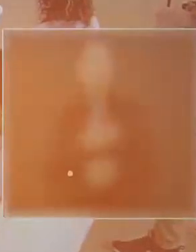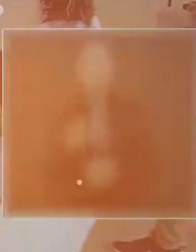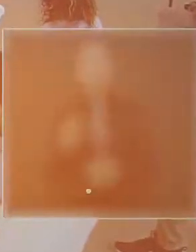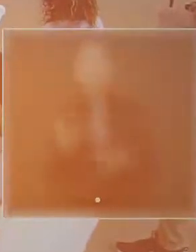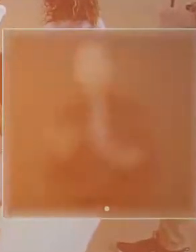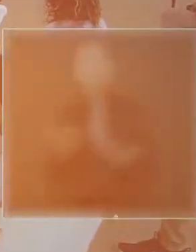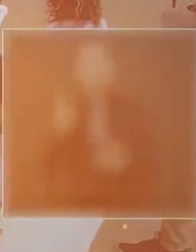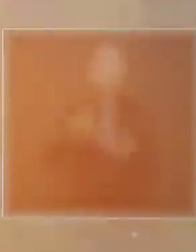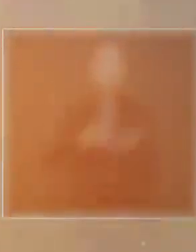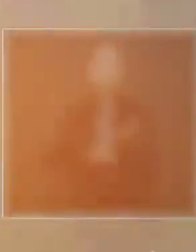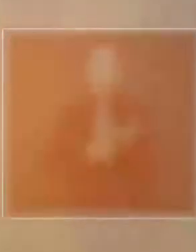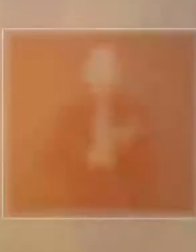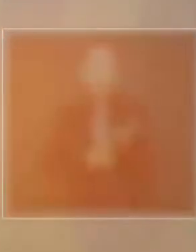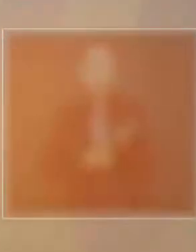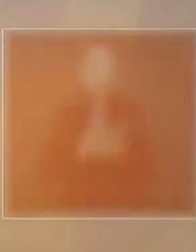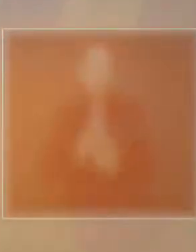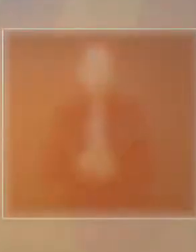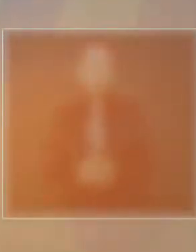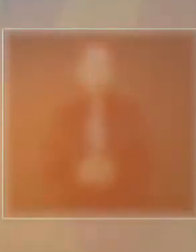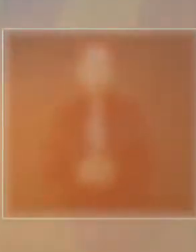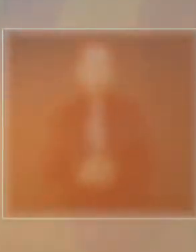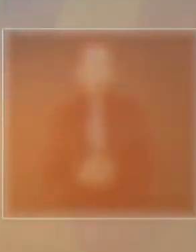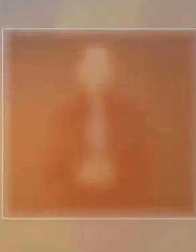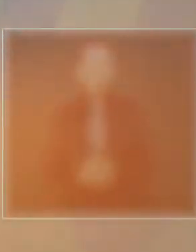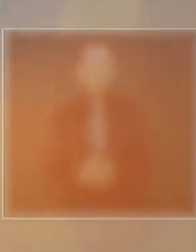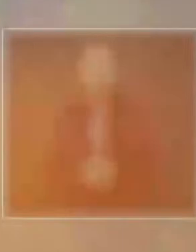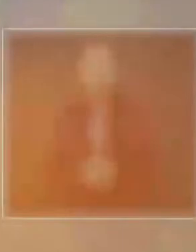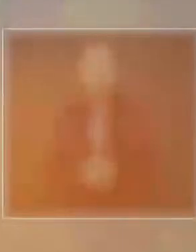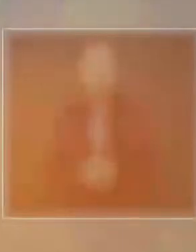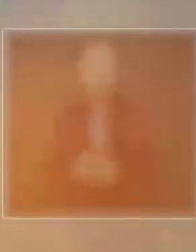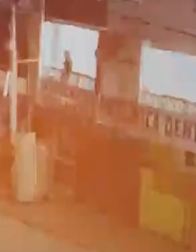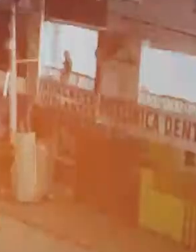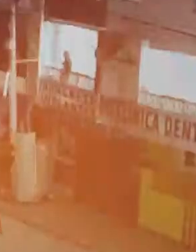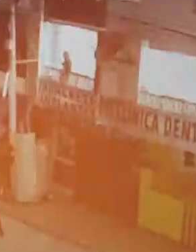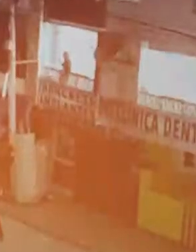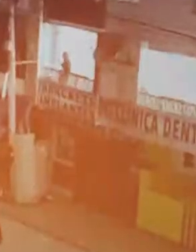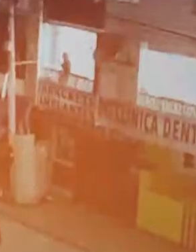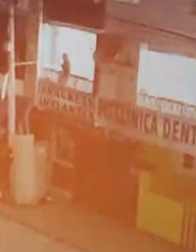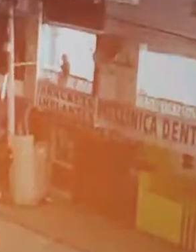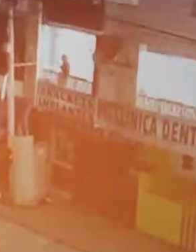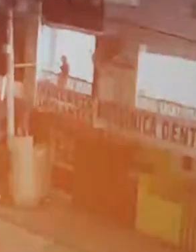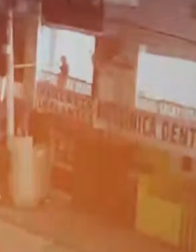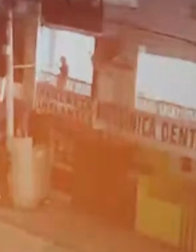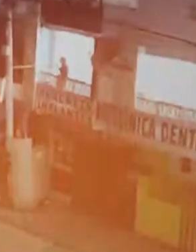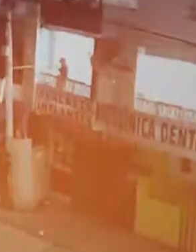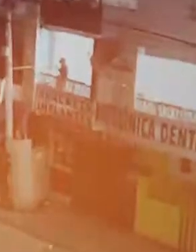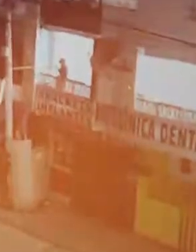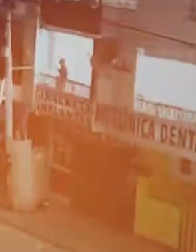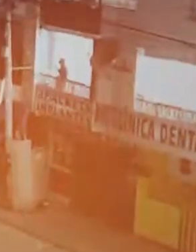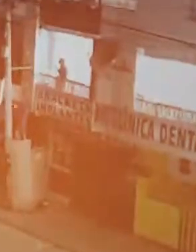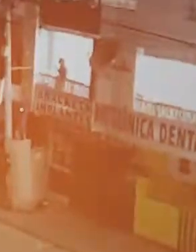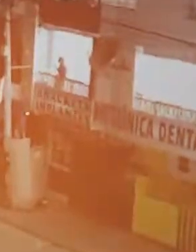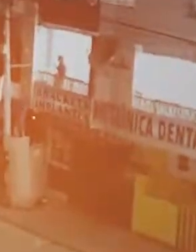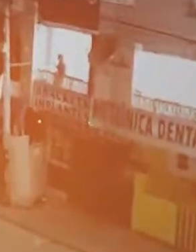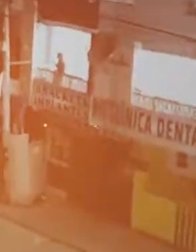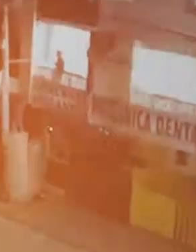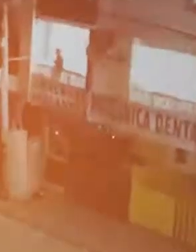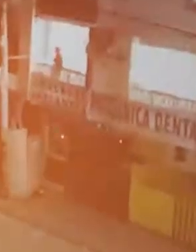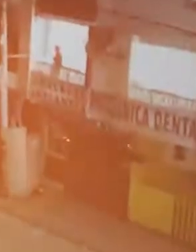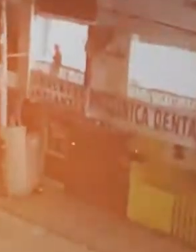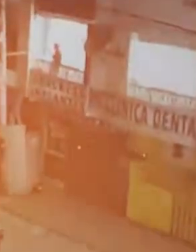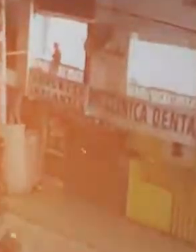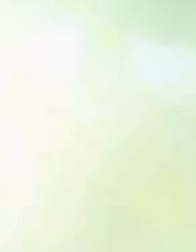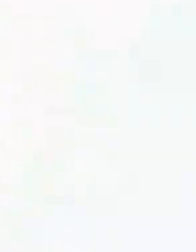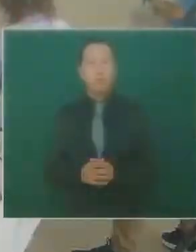López Obrador valoró que la vía democrática es la mejor alternativa para salir de la crisis social y política que vive la nación